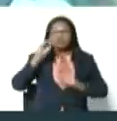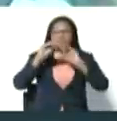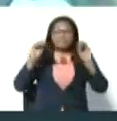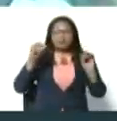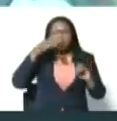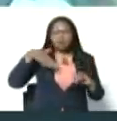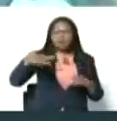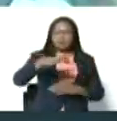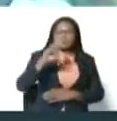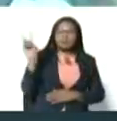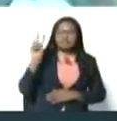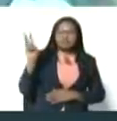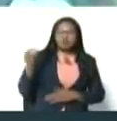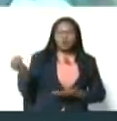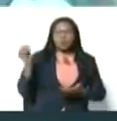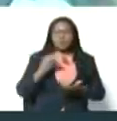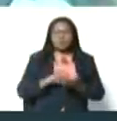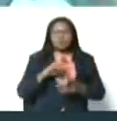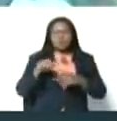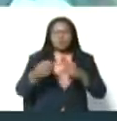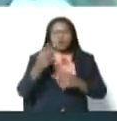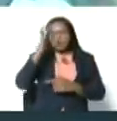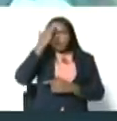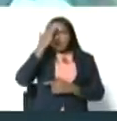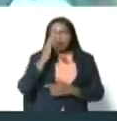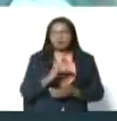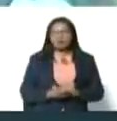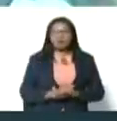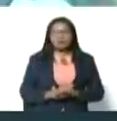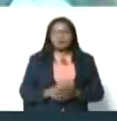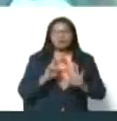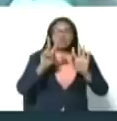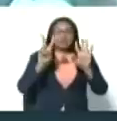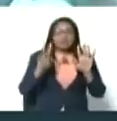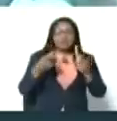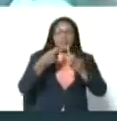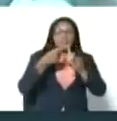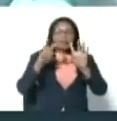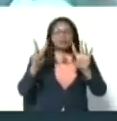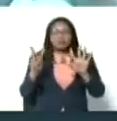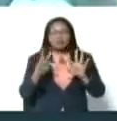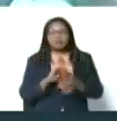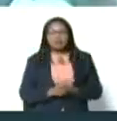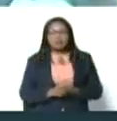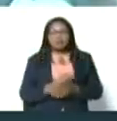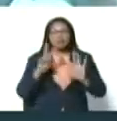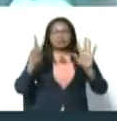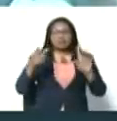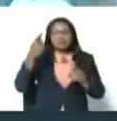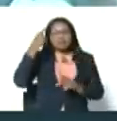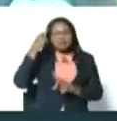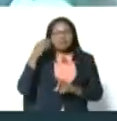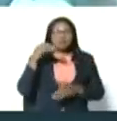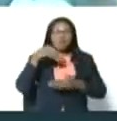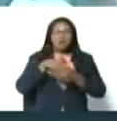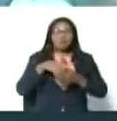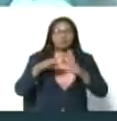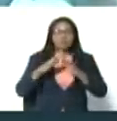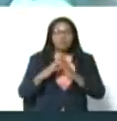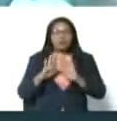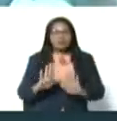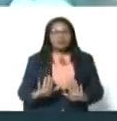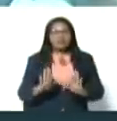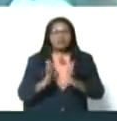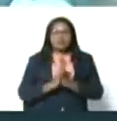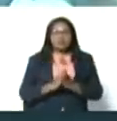Venezuela. Vamos a retomar después de los carnavales el 7+7. Los 7 días de cuarentena radical, se lo pido de corazón,